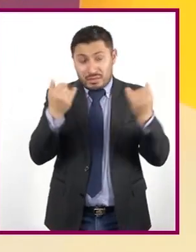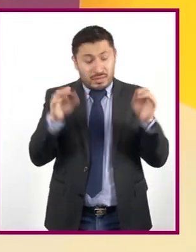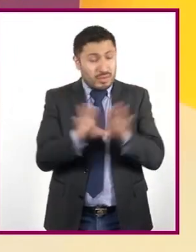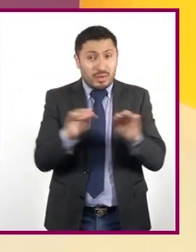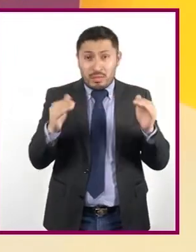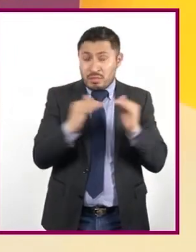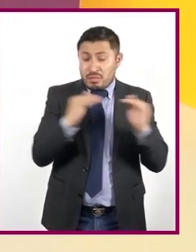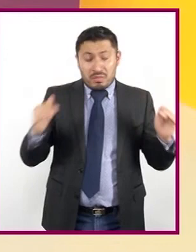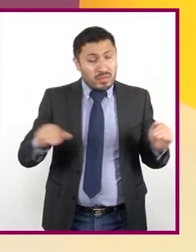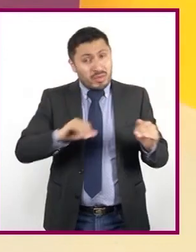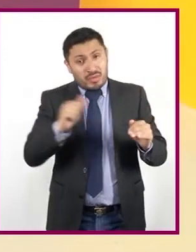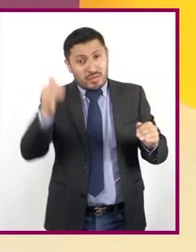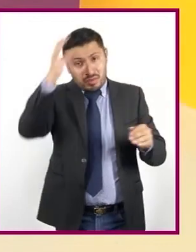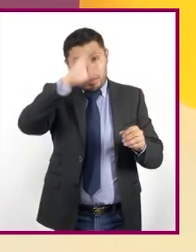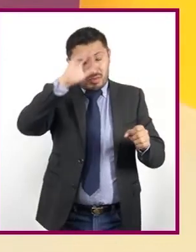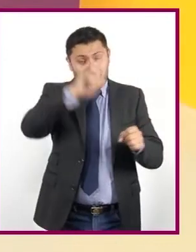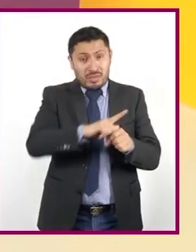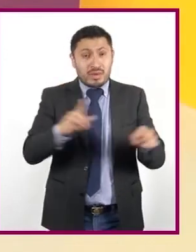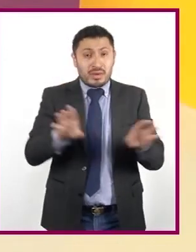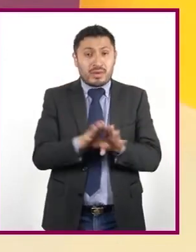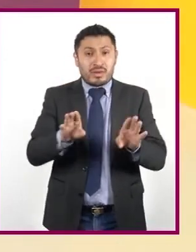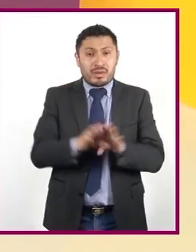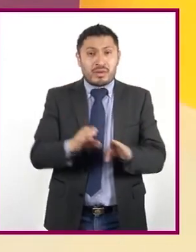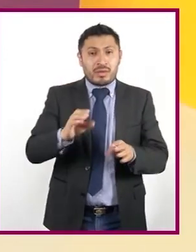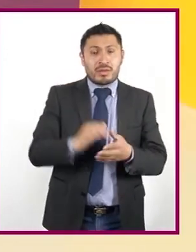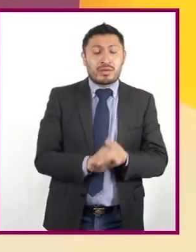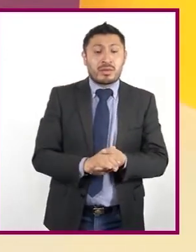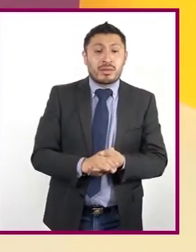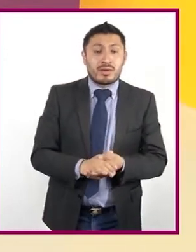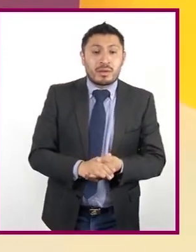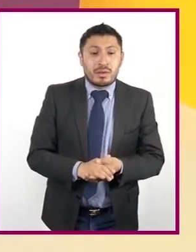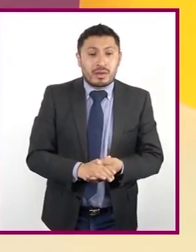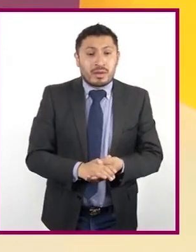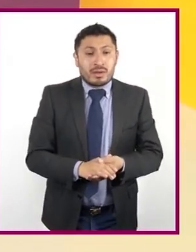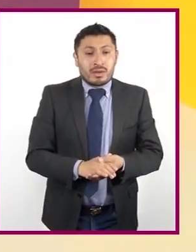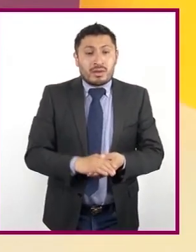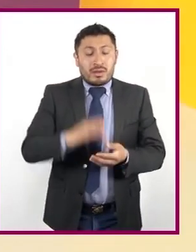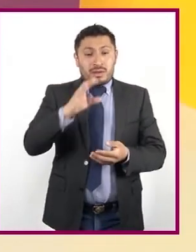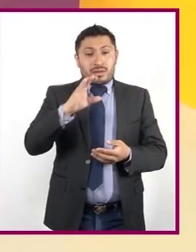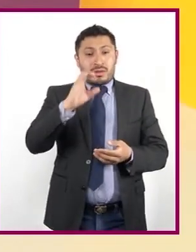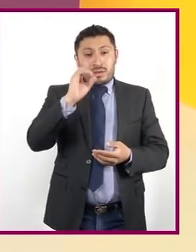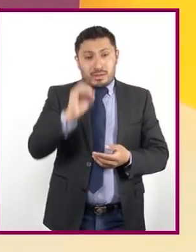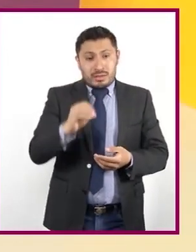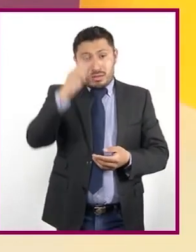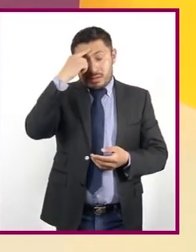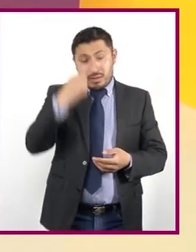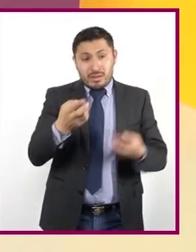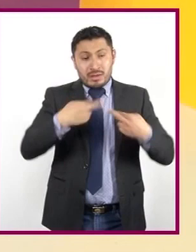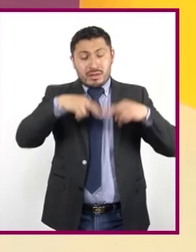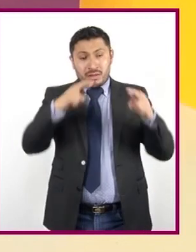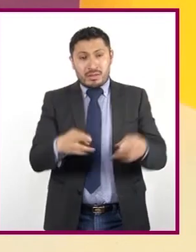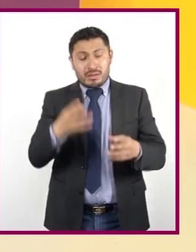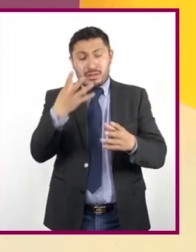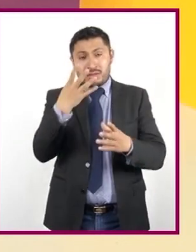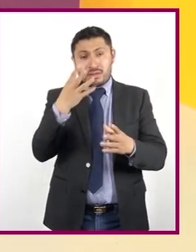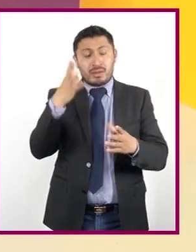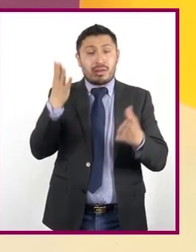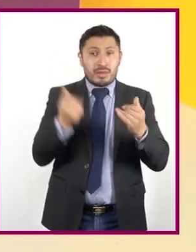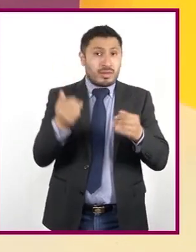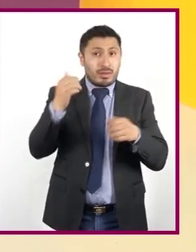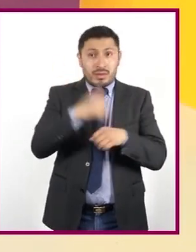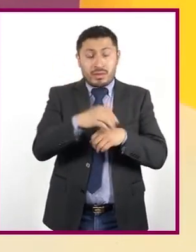equivalente en otras culturas, como fue el caso del cero, para representar la ausencia numéricamente en la cultura